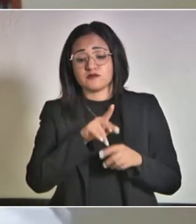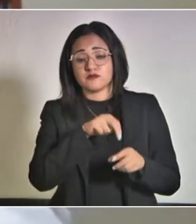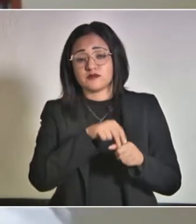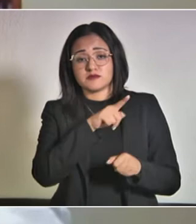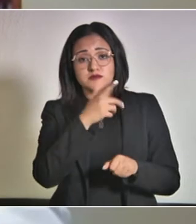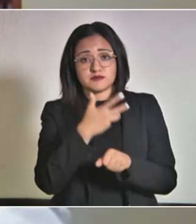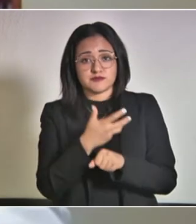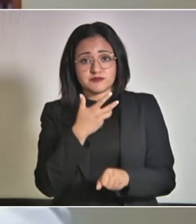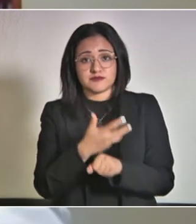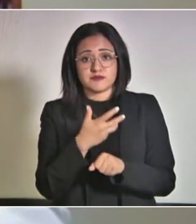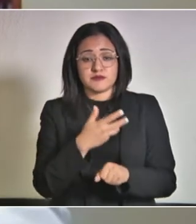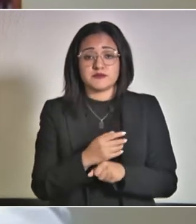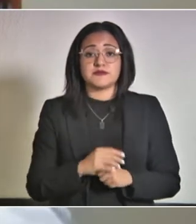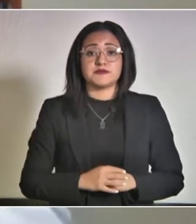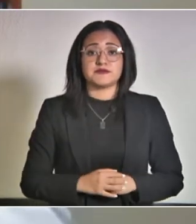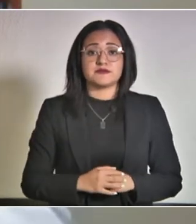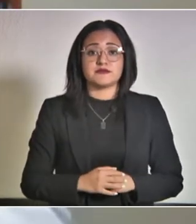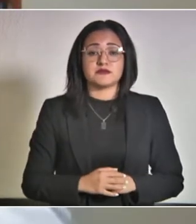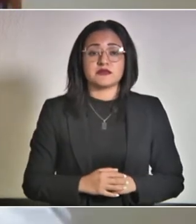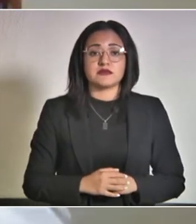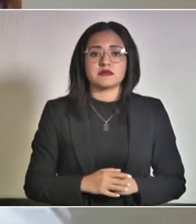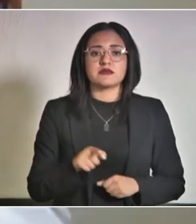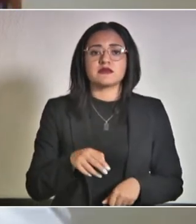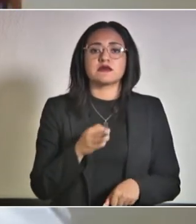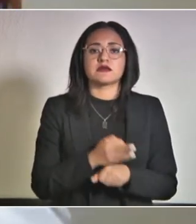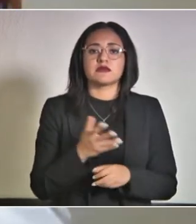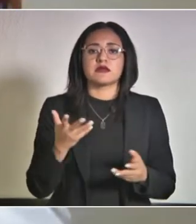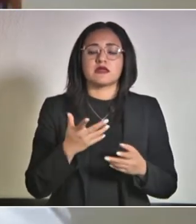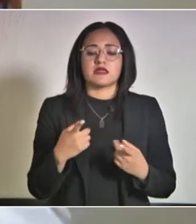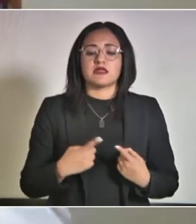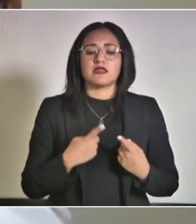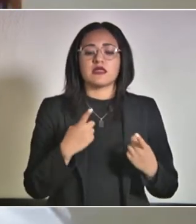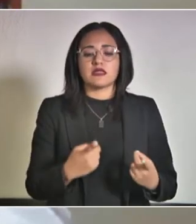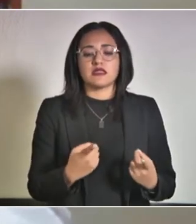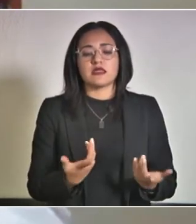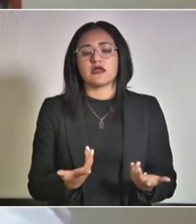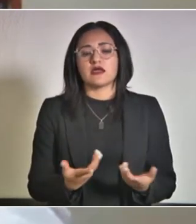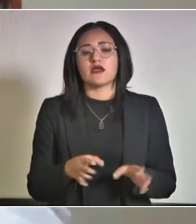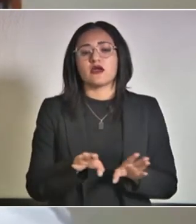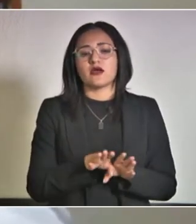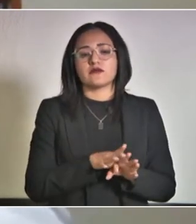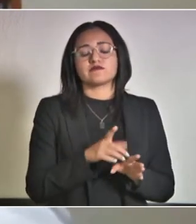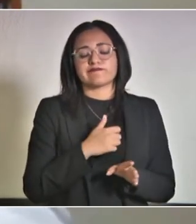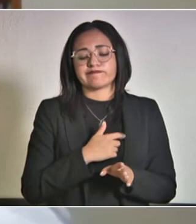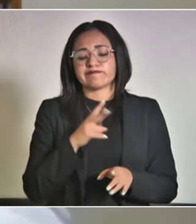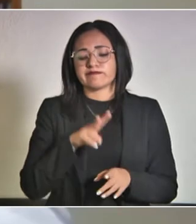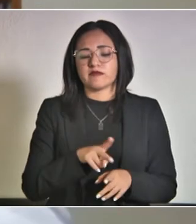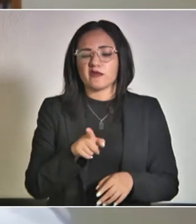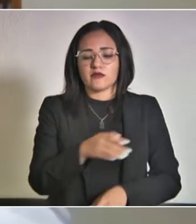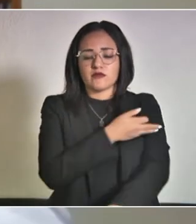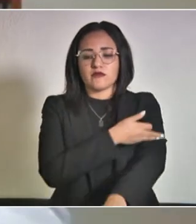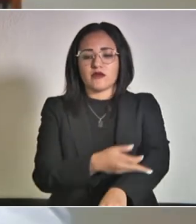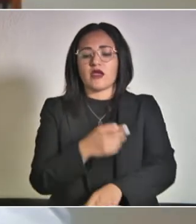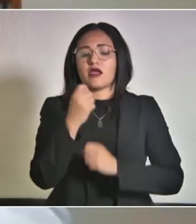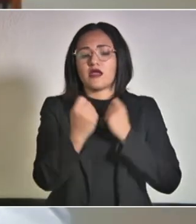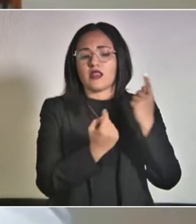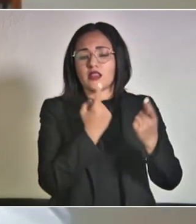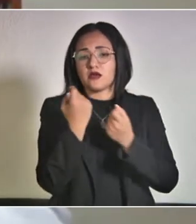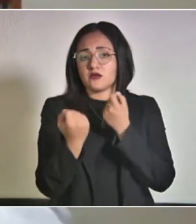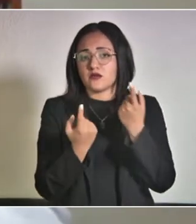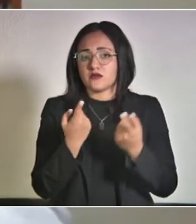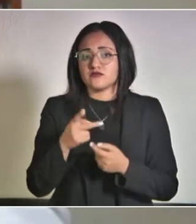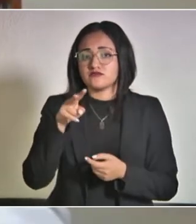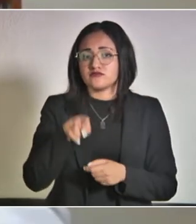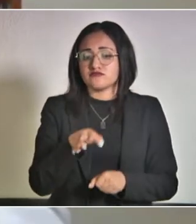Estados Unidos. Se llevará a cabo una entrega simbólica a familiares de algunos de ellos